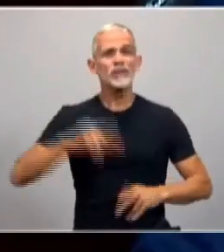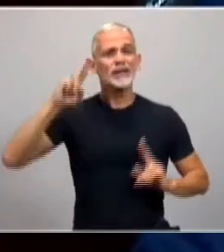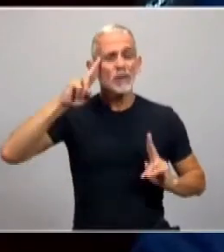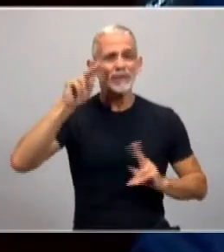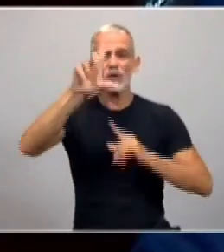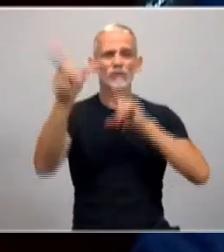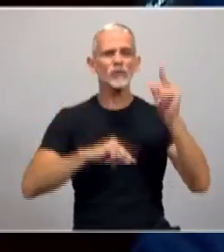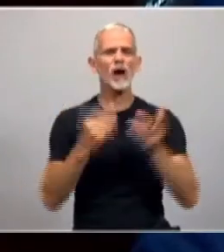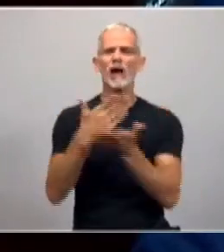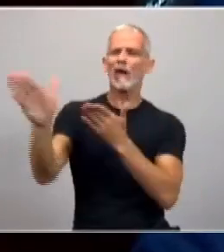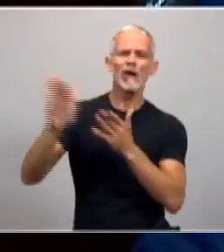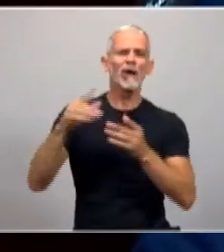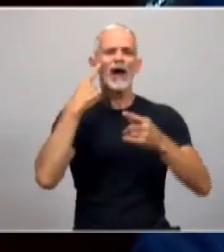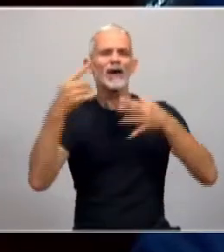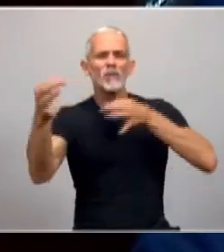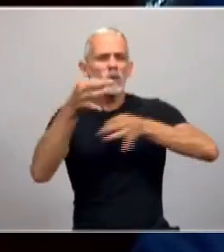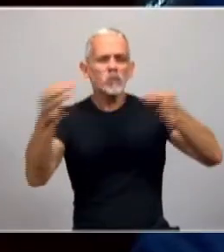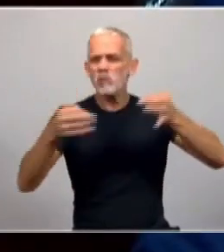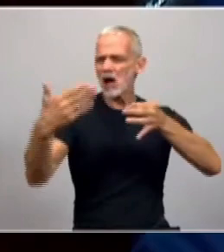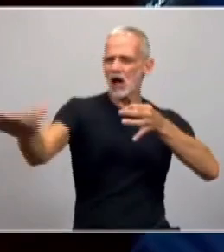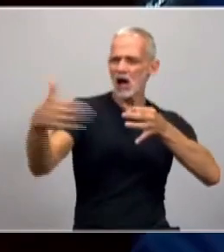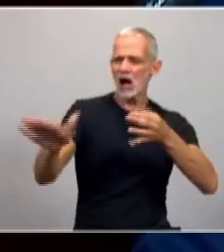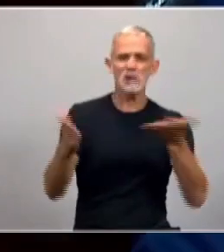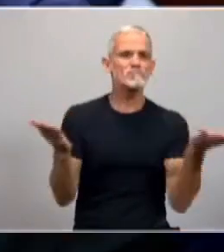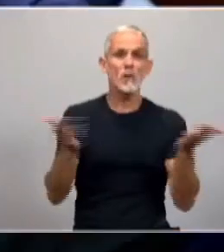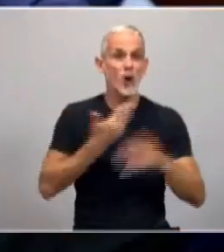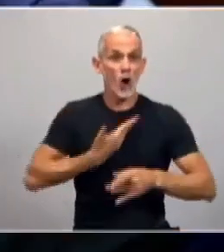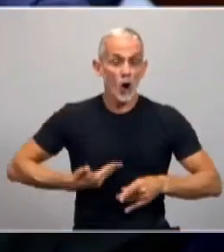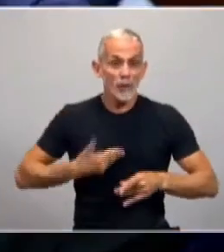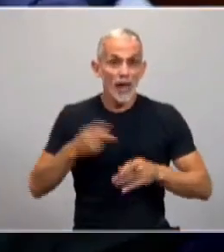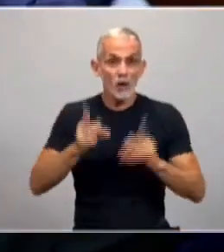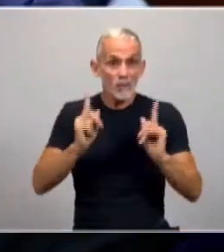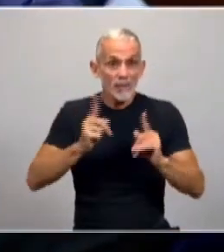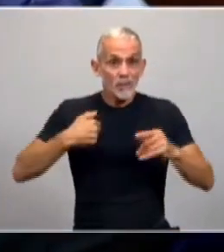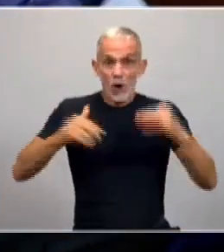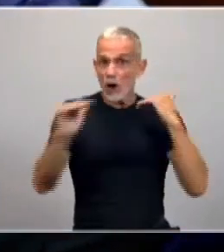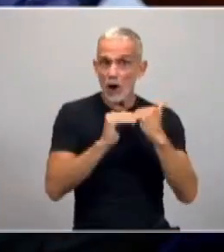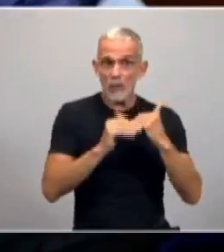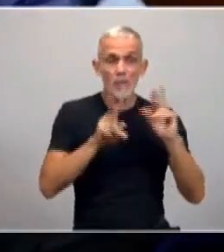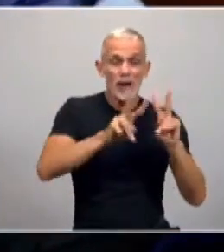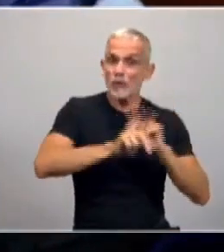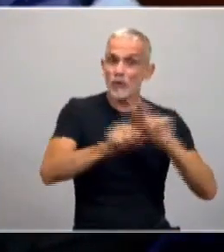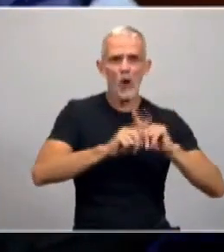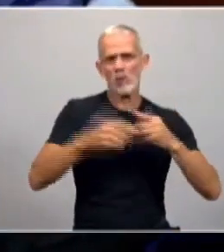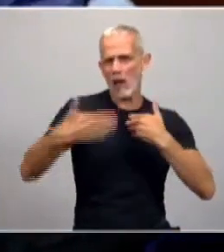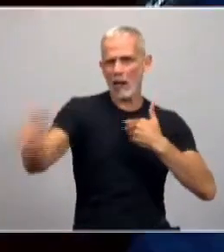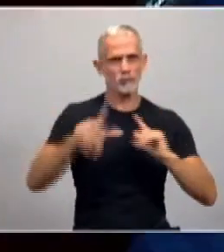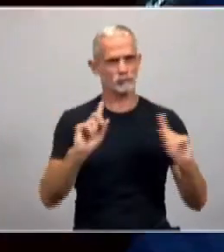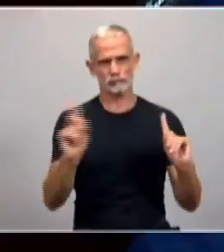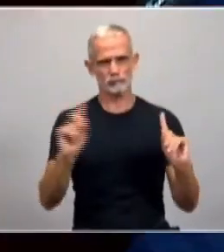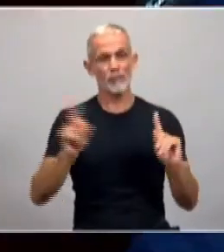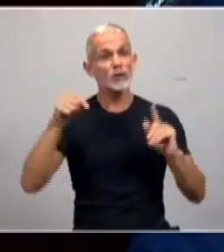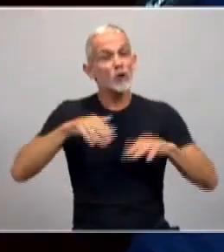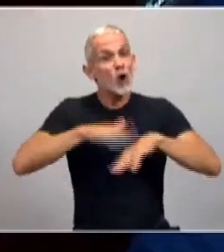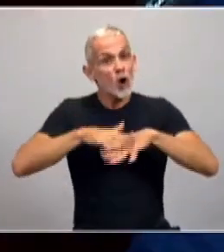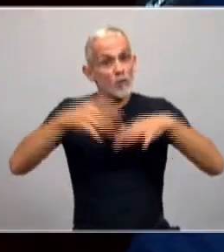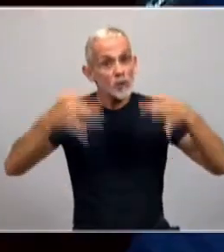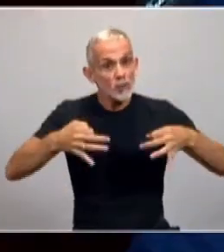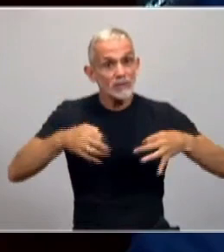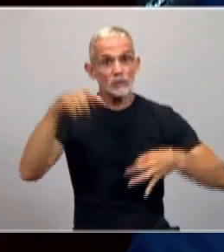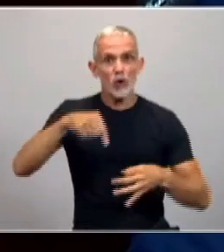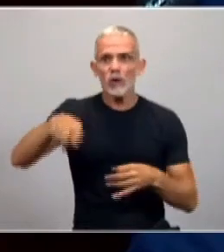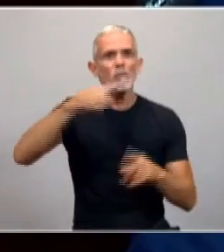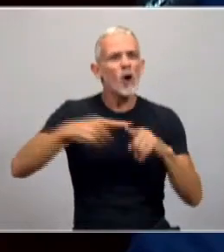sin discriminar a los distritos, por más que no los gobierne el oficialismo. Hoy más que nunca me comprometo con ustedes y a